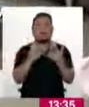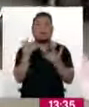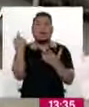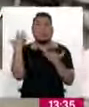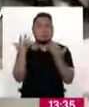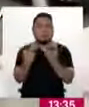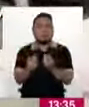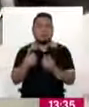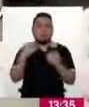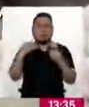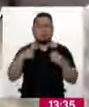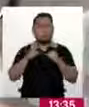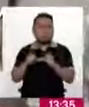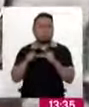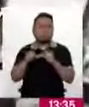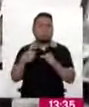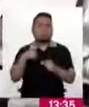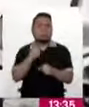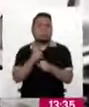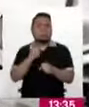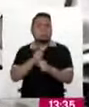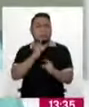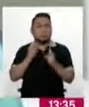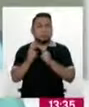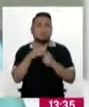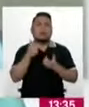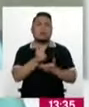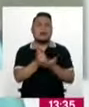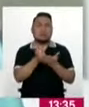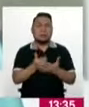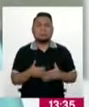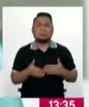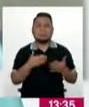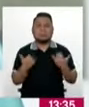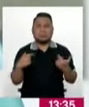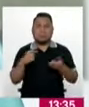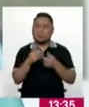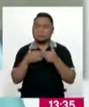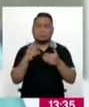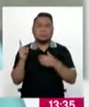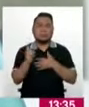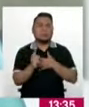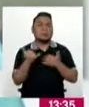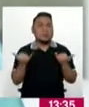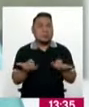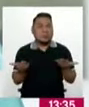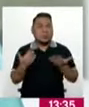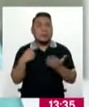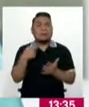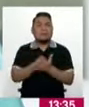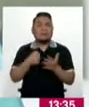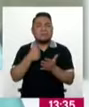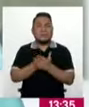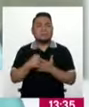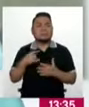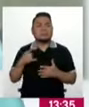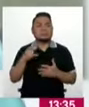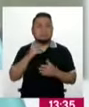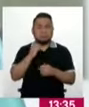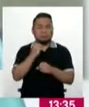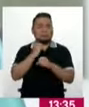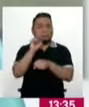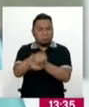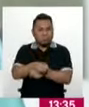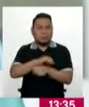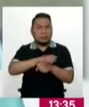y yo decidí continuar con mis labores para poder ayudar y ahora estoy acá venciendo al joven y